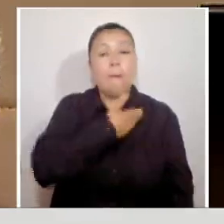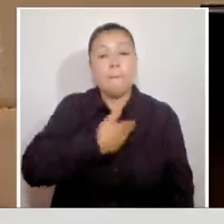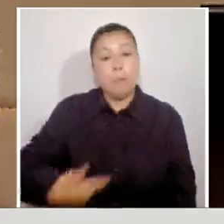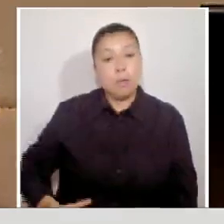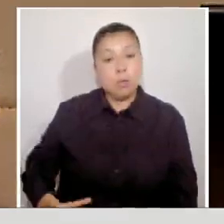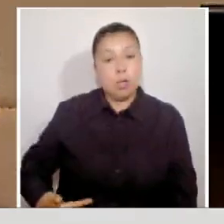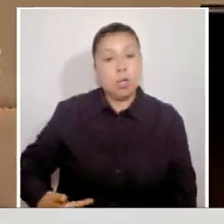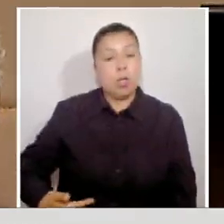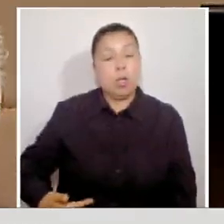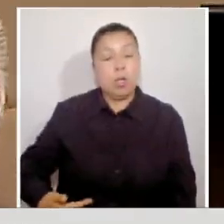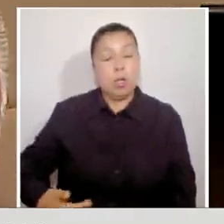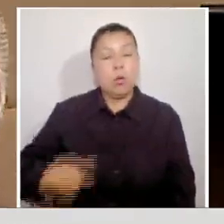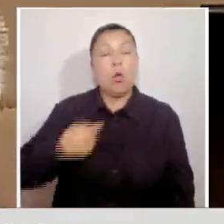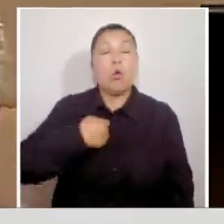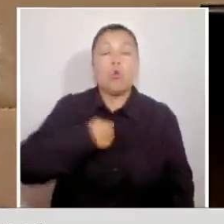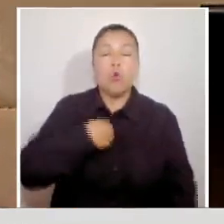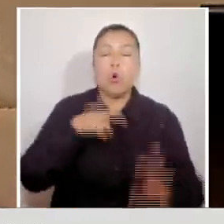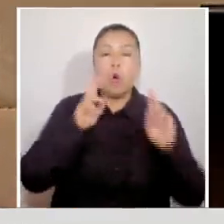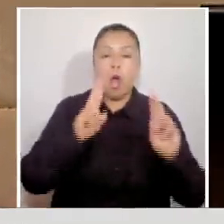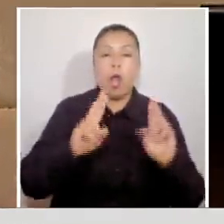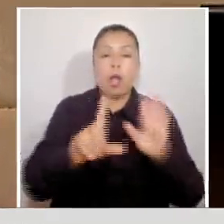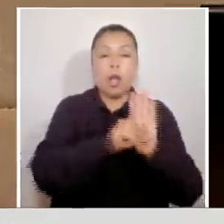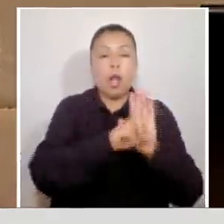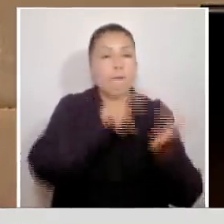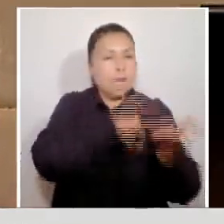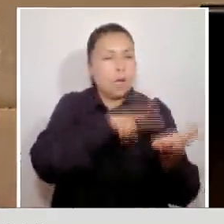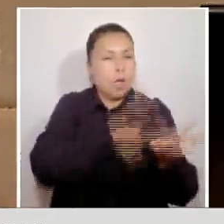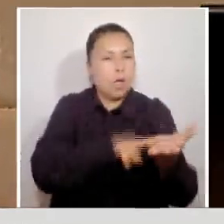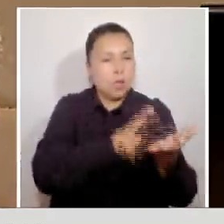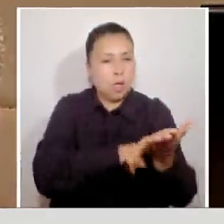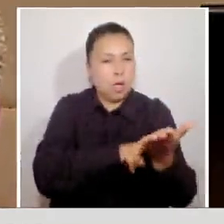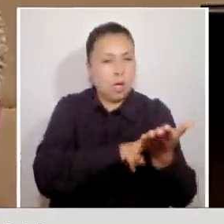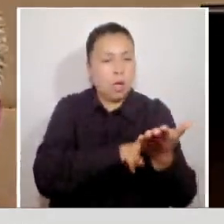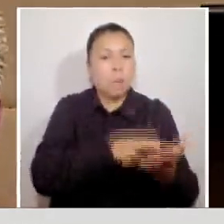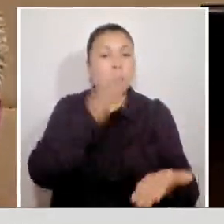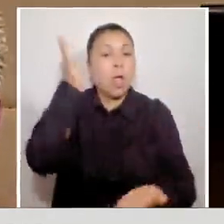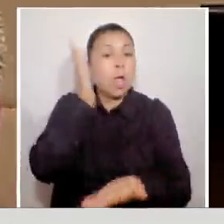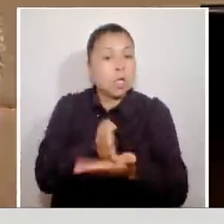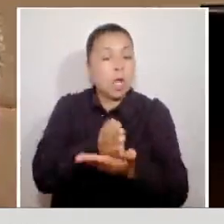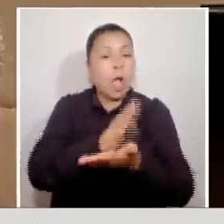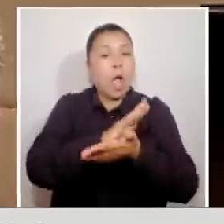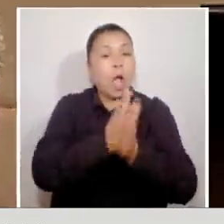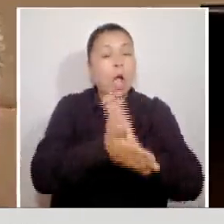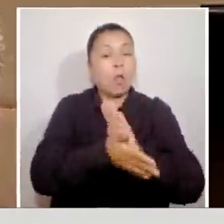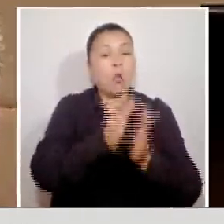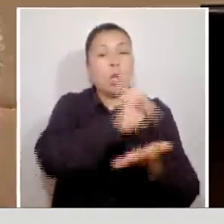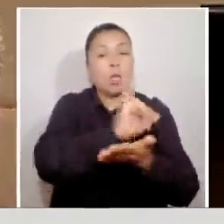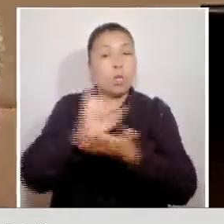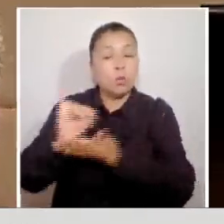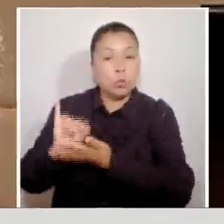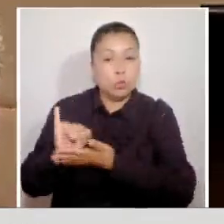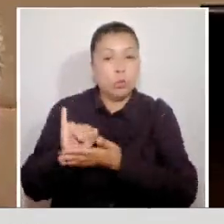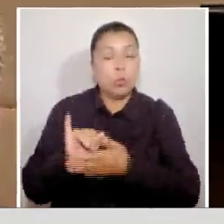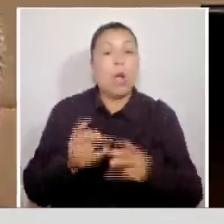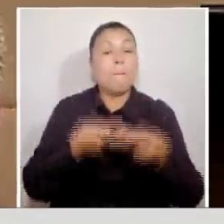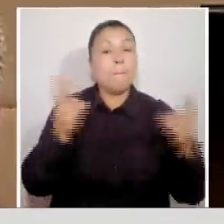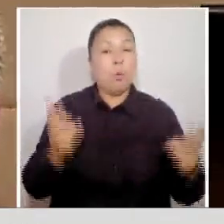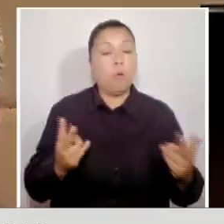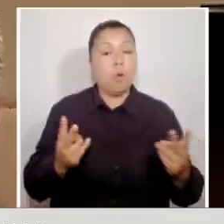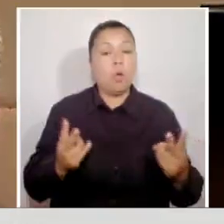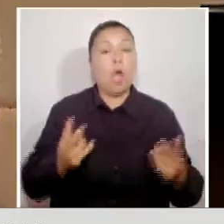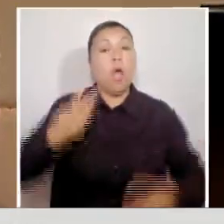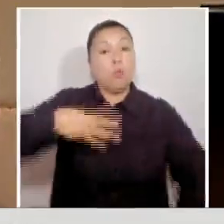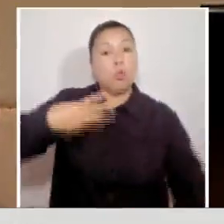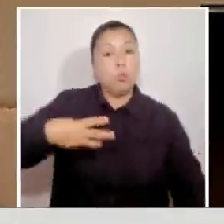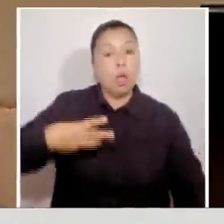espero que esta ley sea real y se le exija a todas las dependencias públ municipalidades